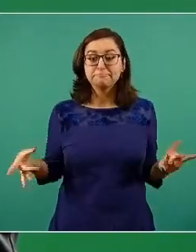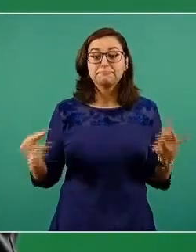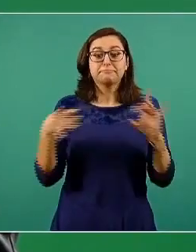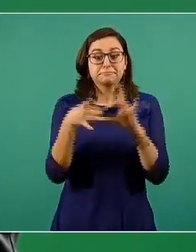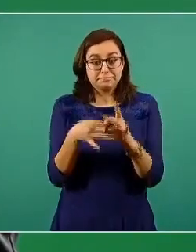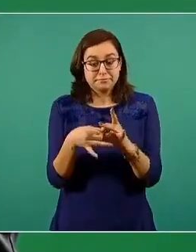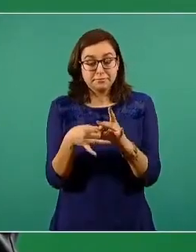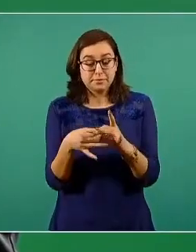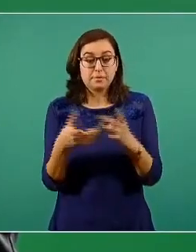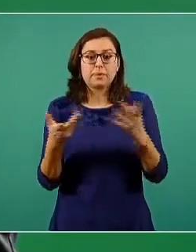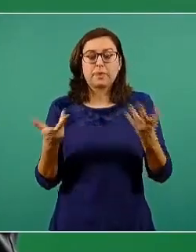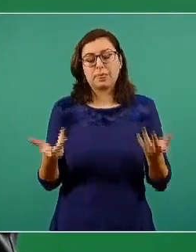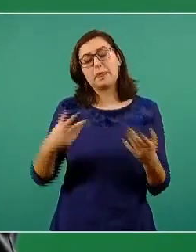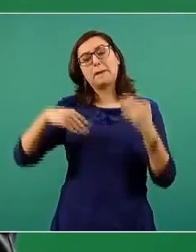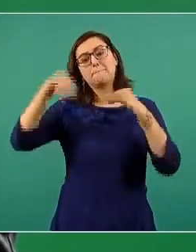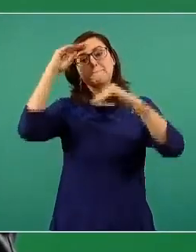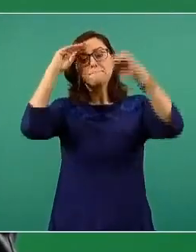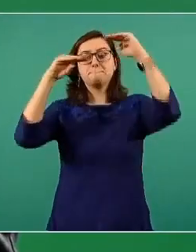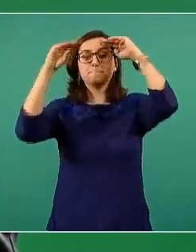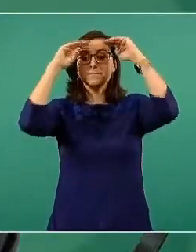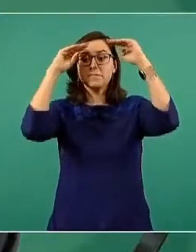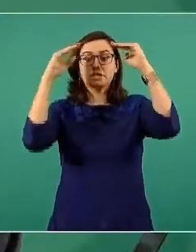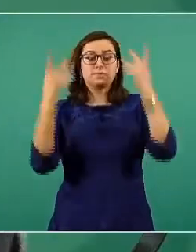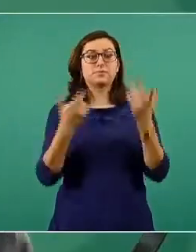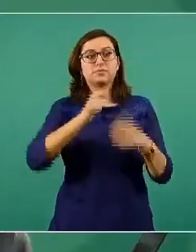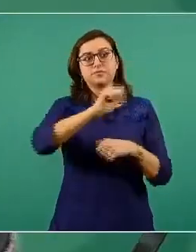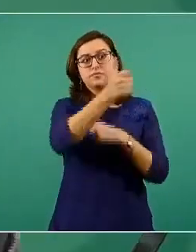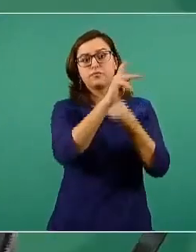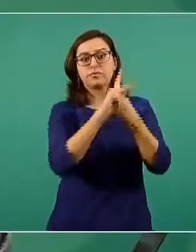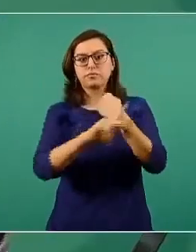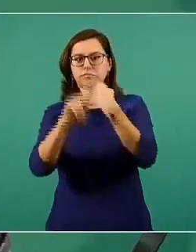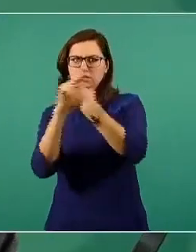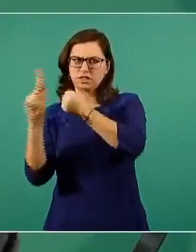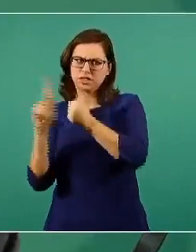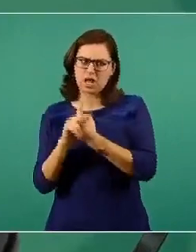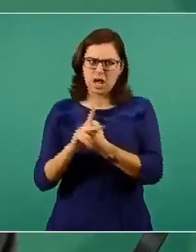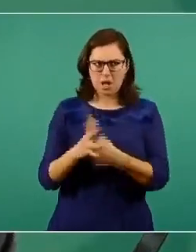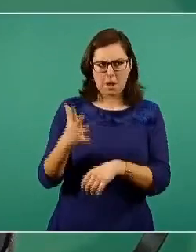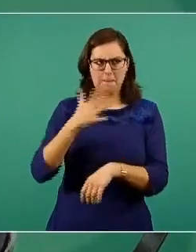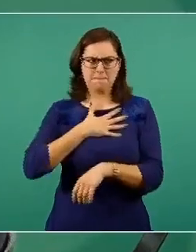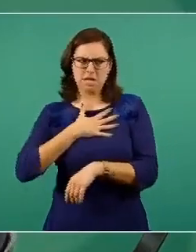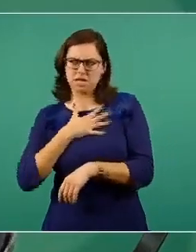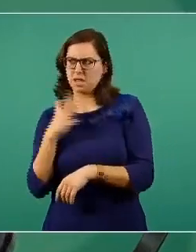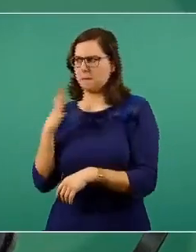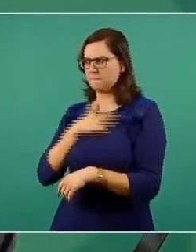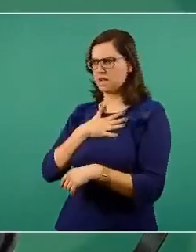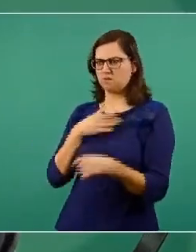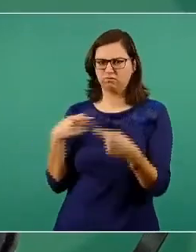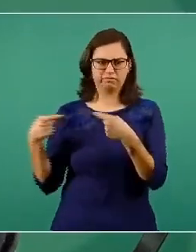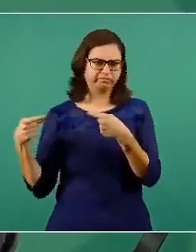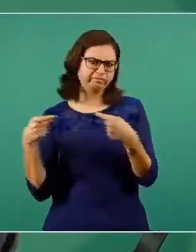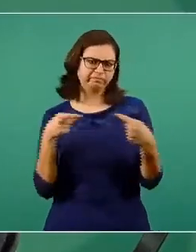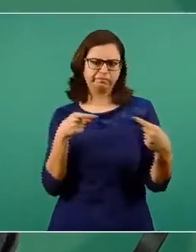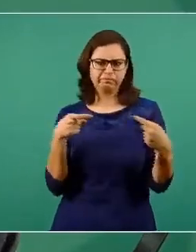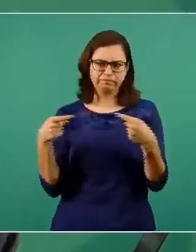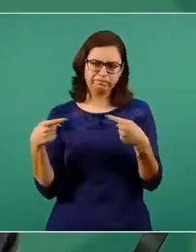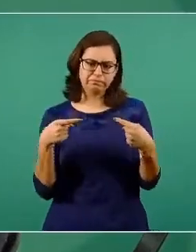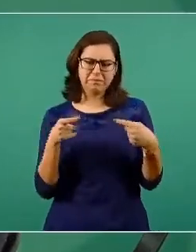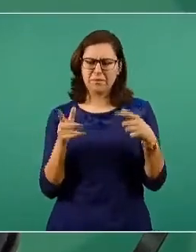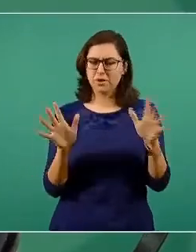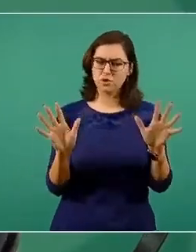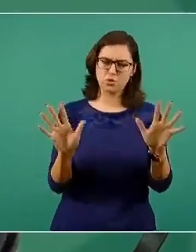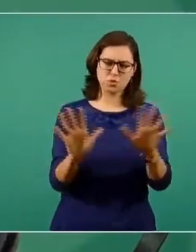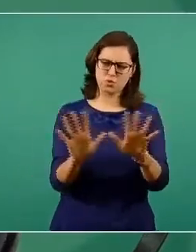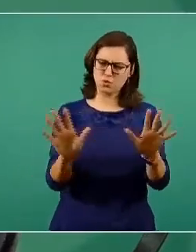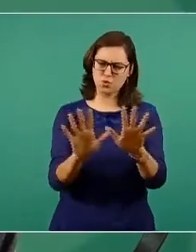de que ocurra lo que a veces ocurre entre países, en donde se disputan el acceso a los recursos estratégicos,